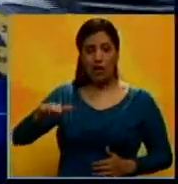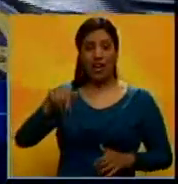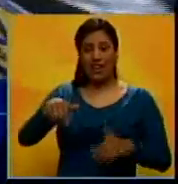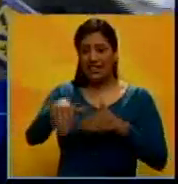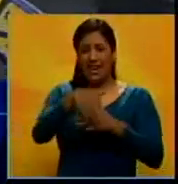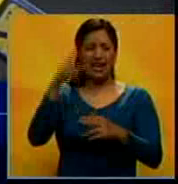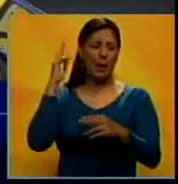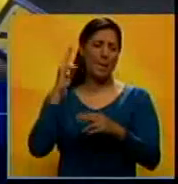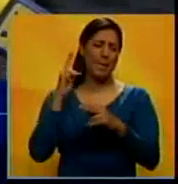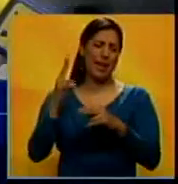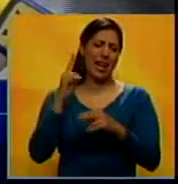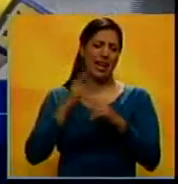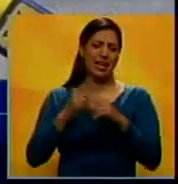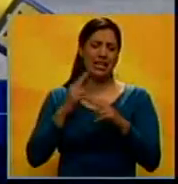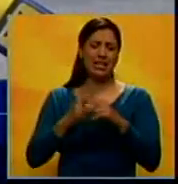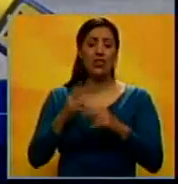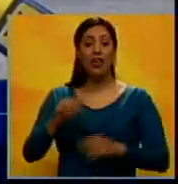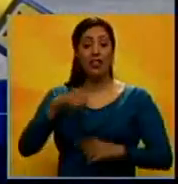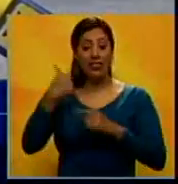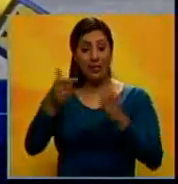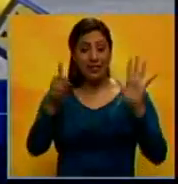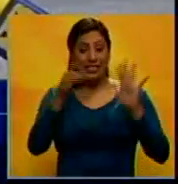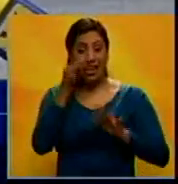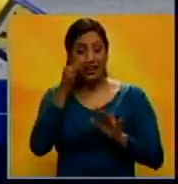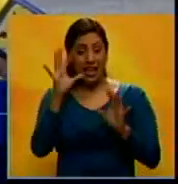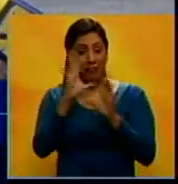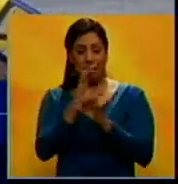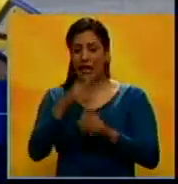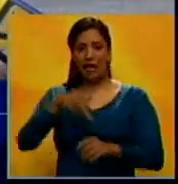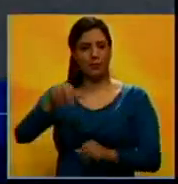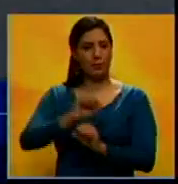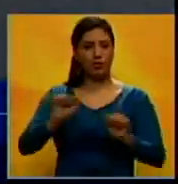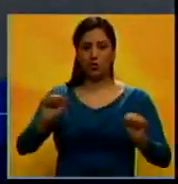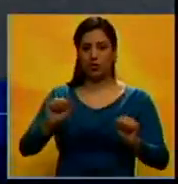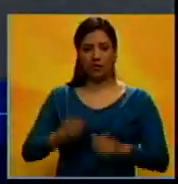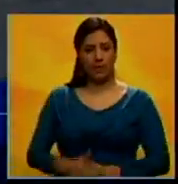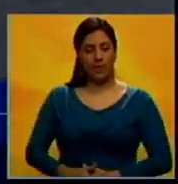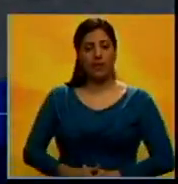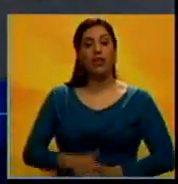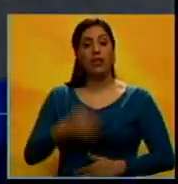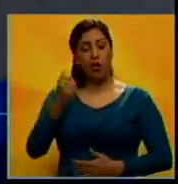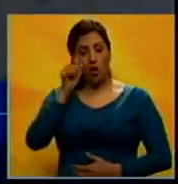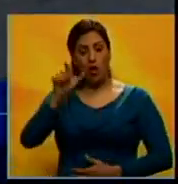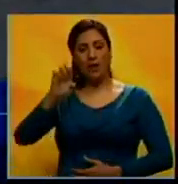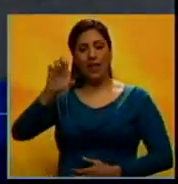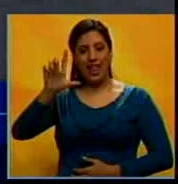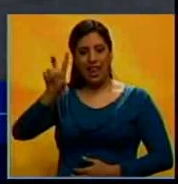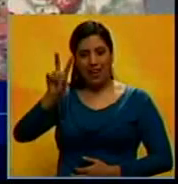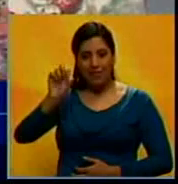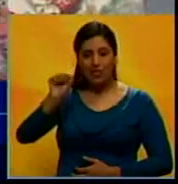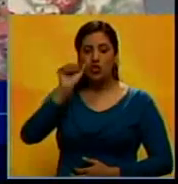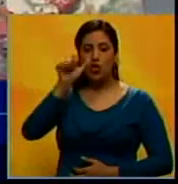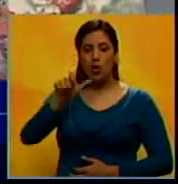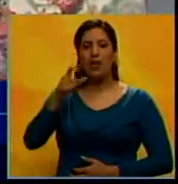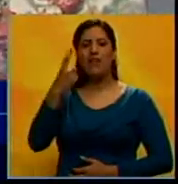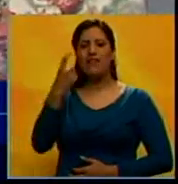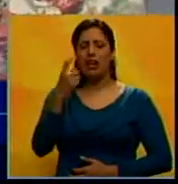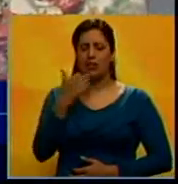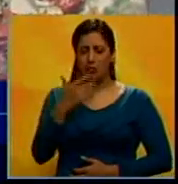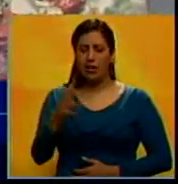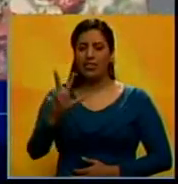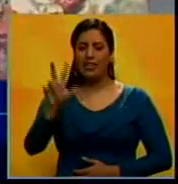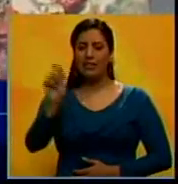Esta calle es peligrosísima. Después de las 6 de la tarde, por aquí no se puede pasar. Se conoció que Elvis Junior Borges Rojas le